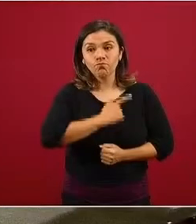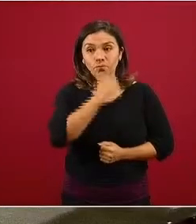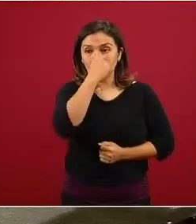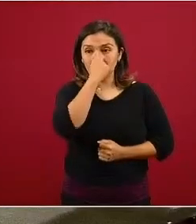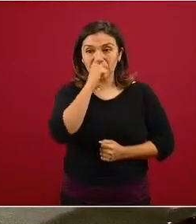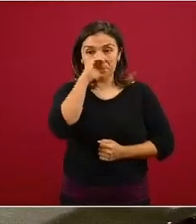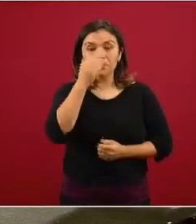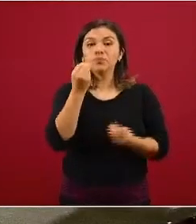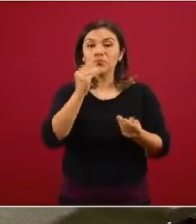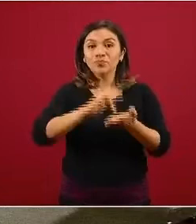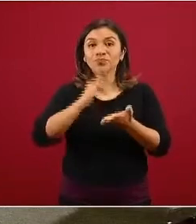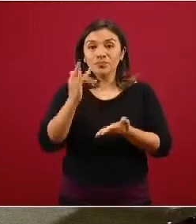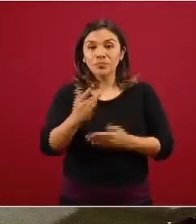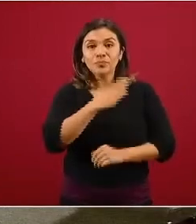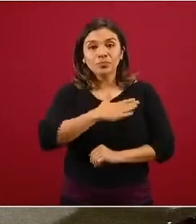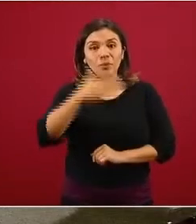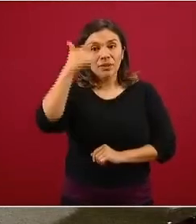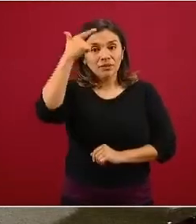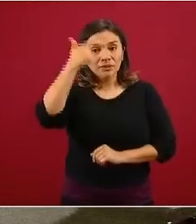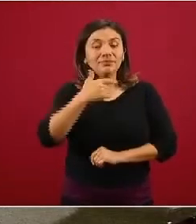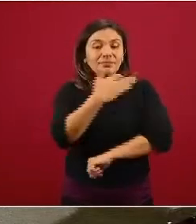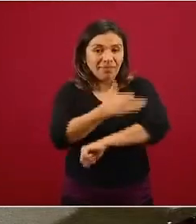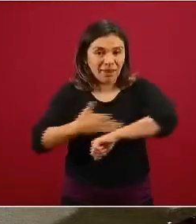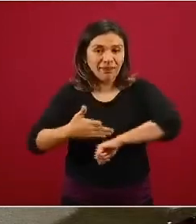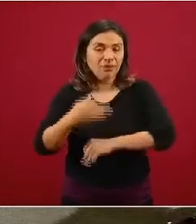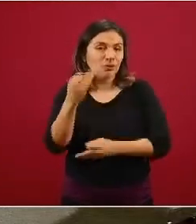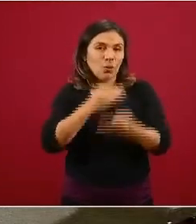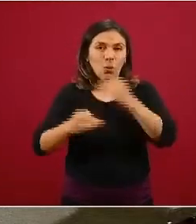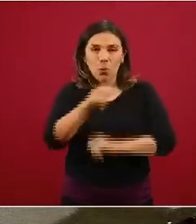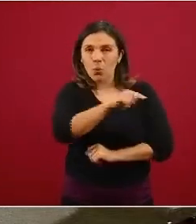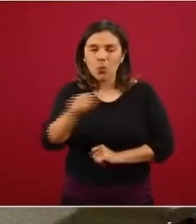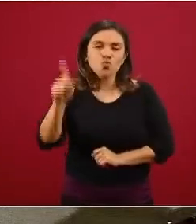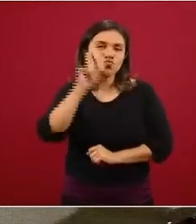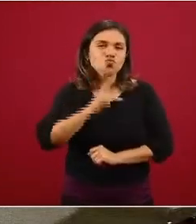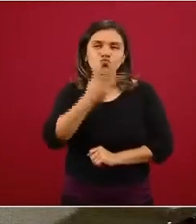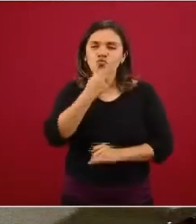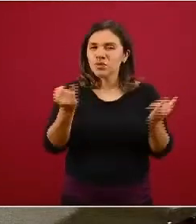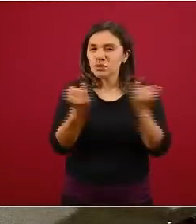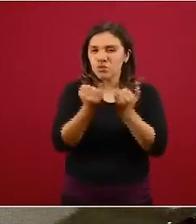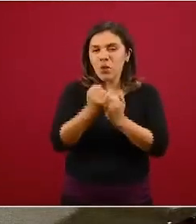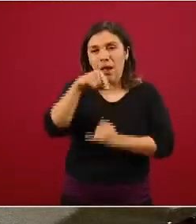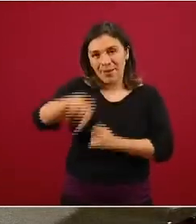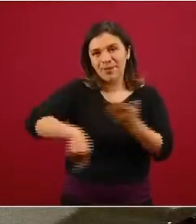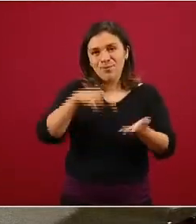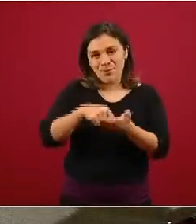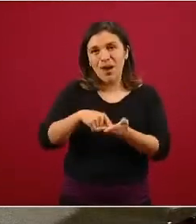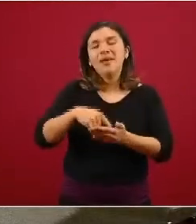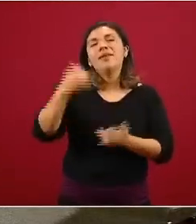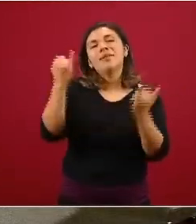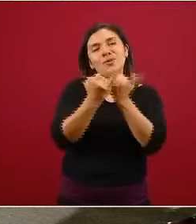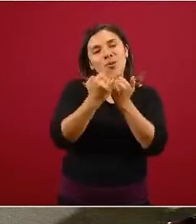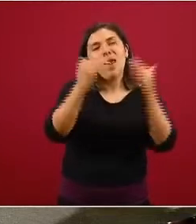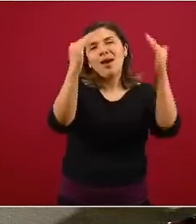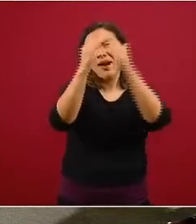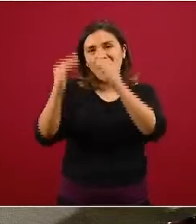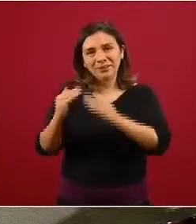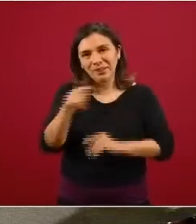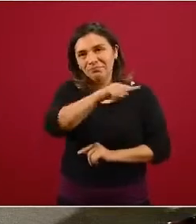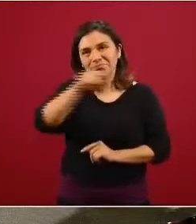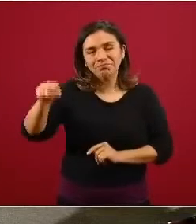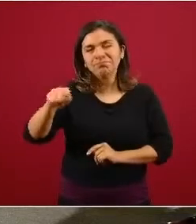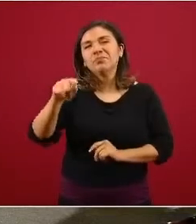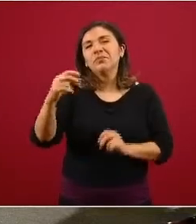doctor López-Gatell, muchísimas gracias, muy buenas tardes tengan todas y todos aquí en Palacio Nacional y en sus hogares desde